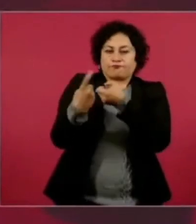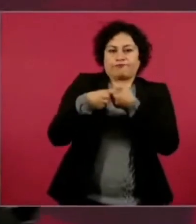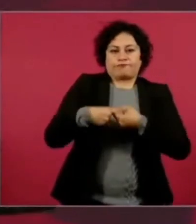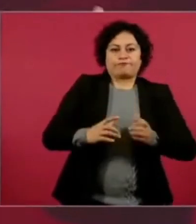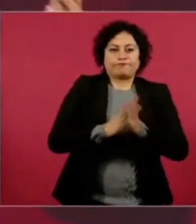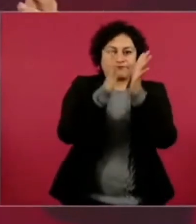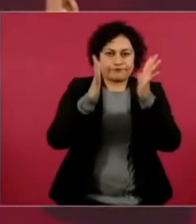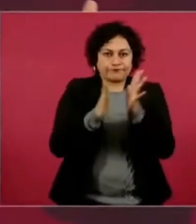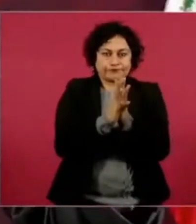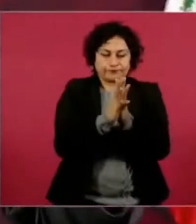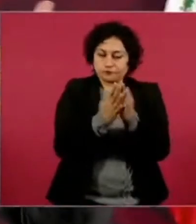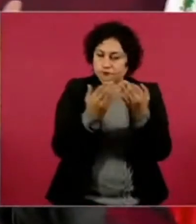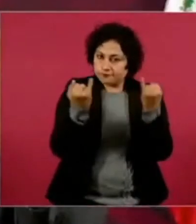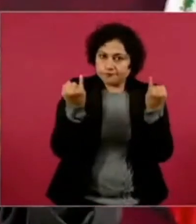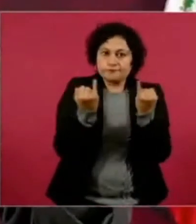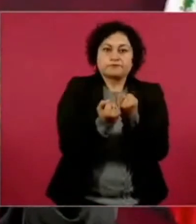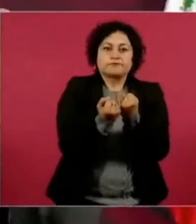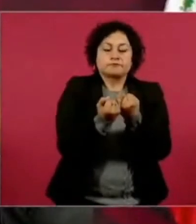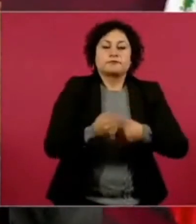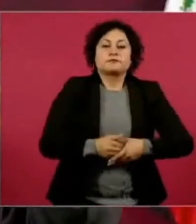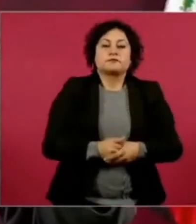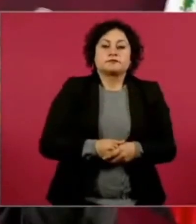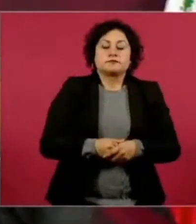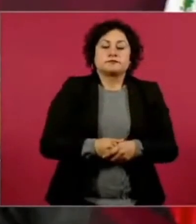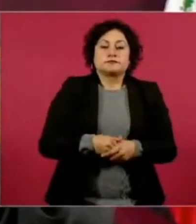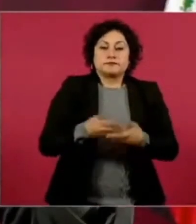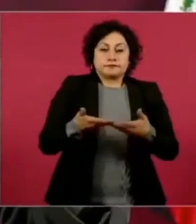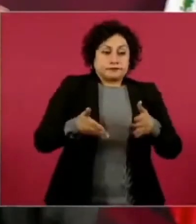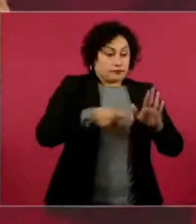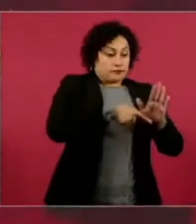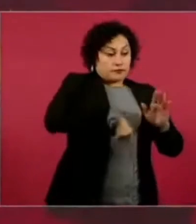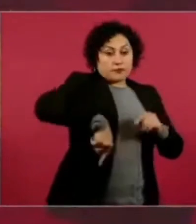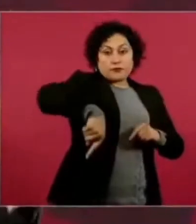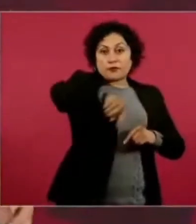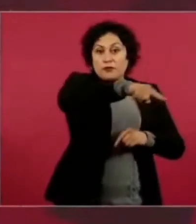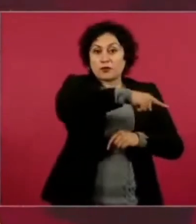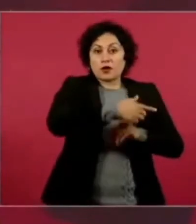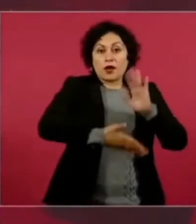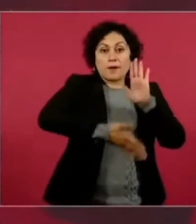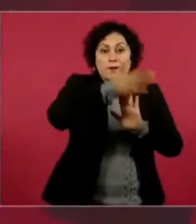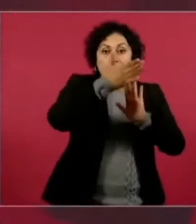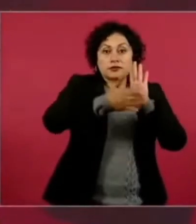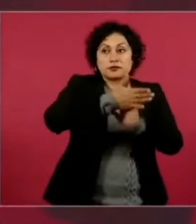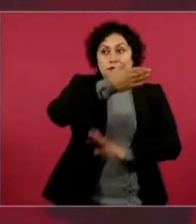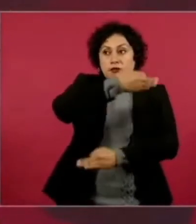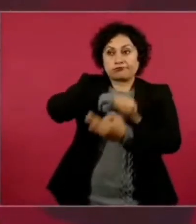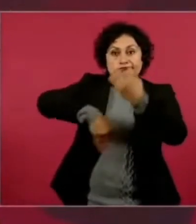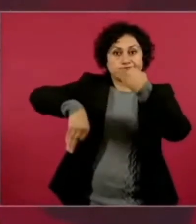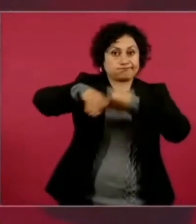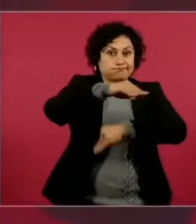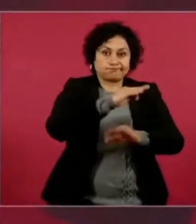Fue una obra que se hizo entre todos